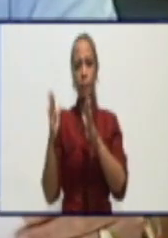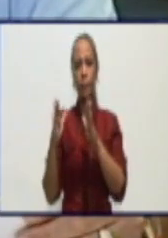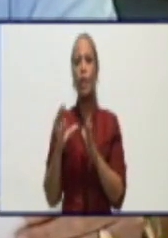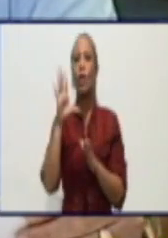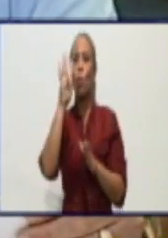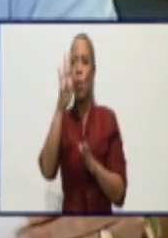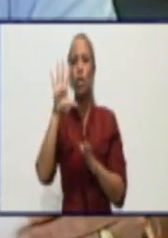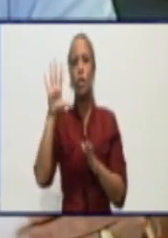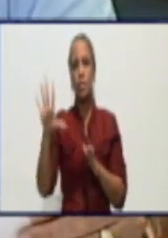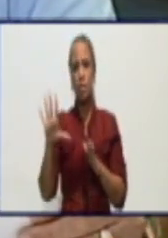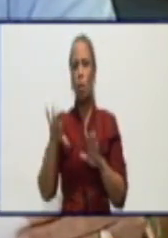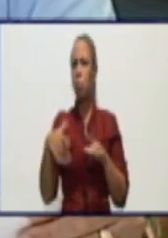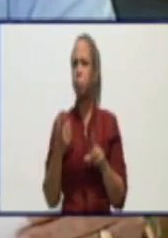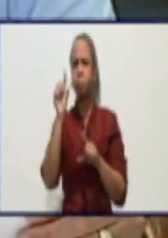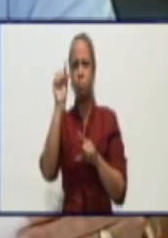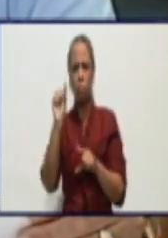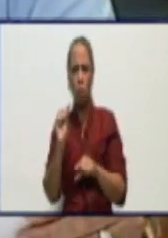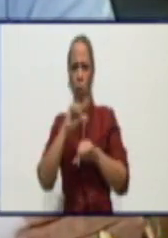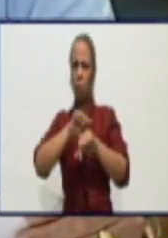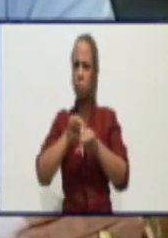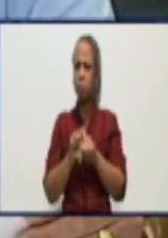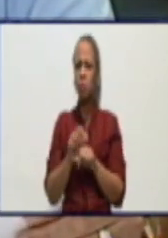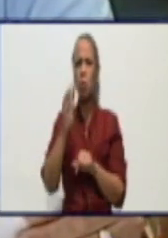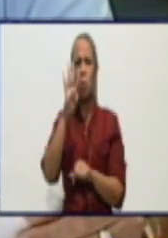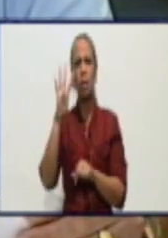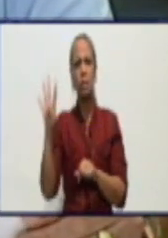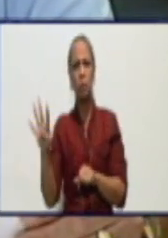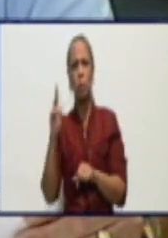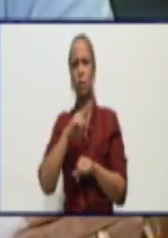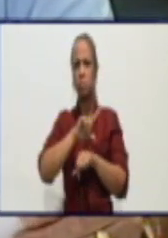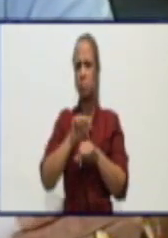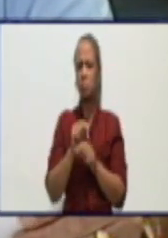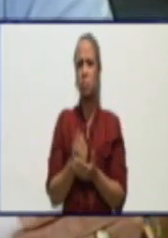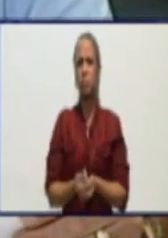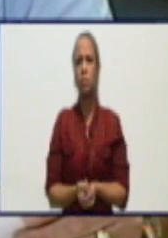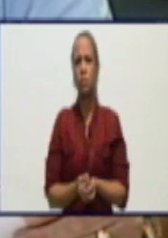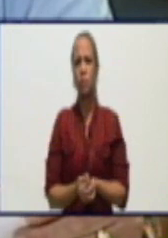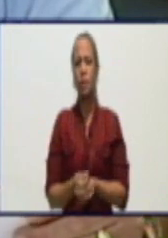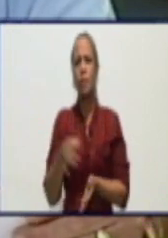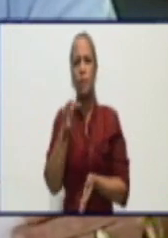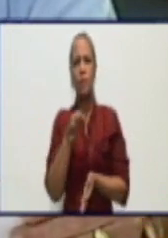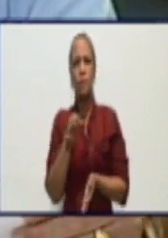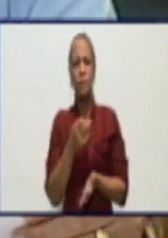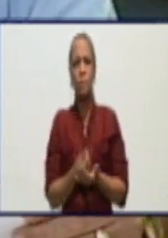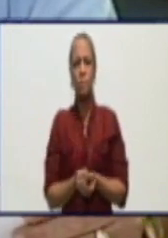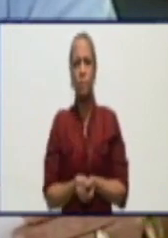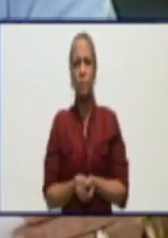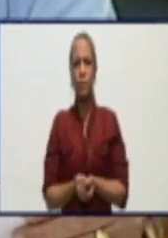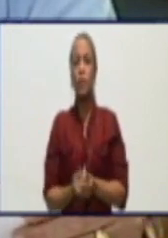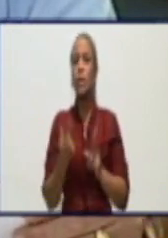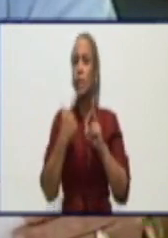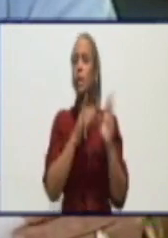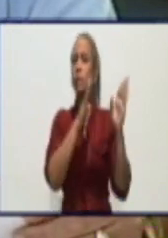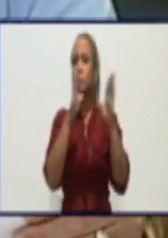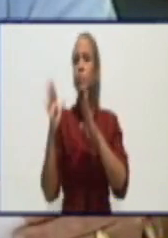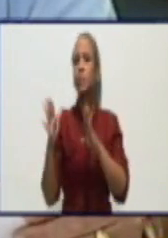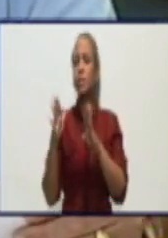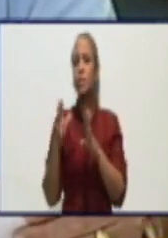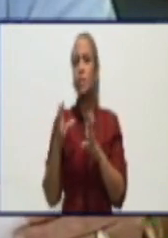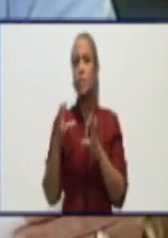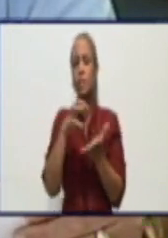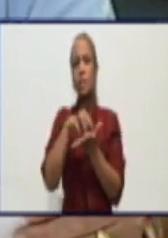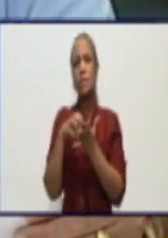Efectivamente, fue de pocos minutos, 44 en el caso del bloque 4, en los clientes del municipio de Río Cauto, y en el bloque 5,